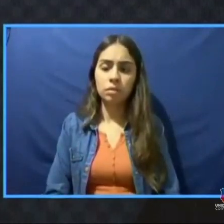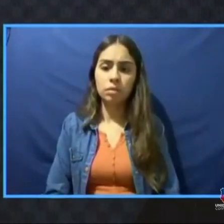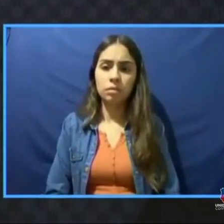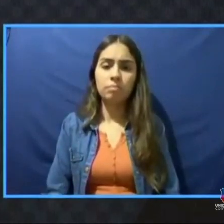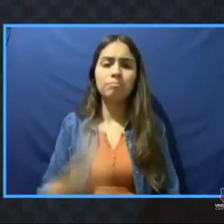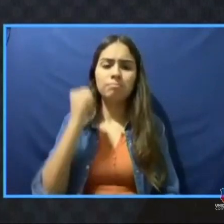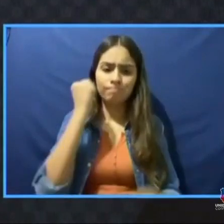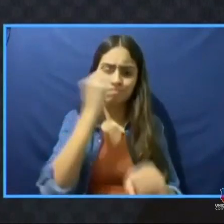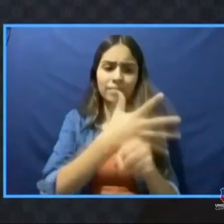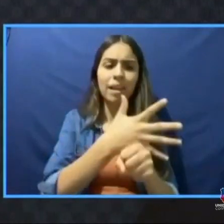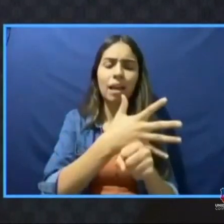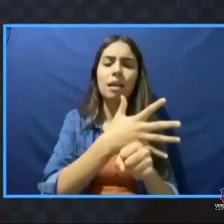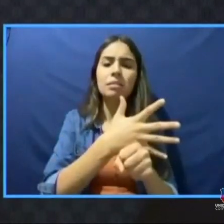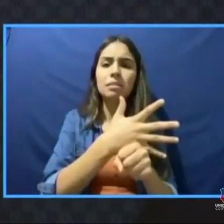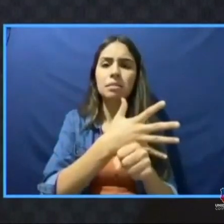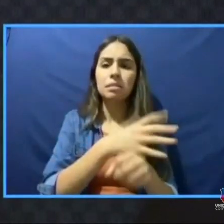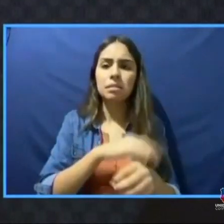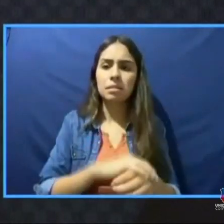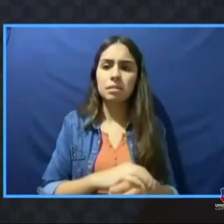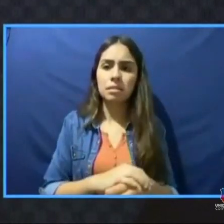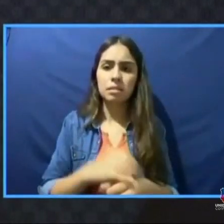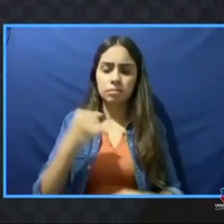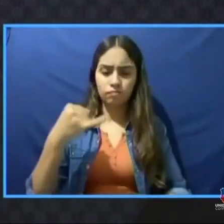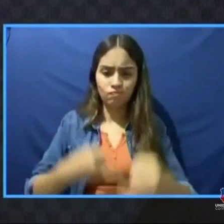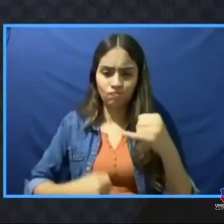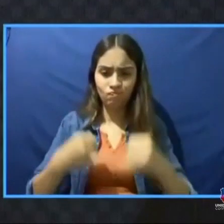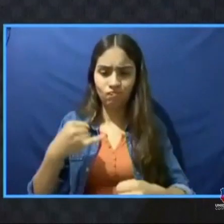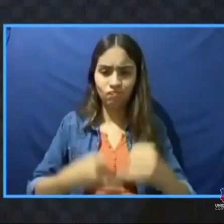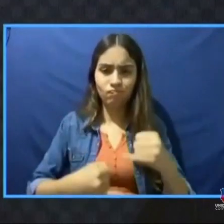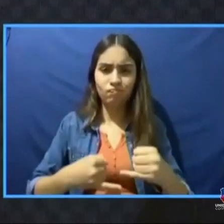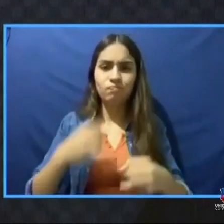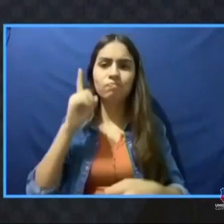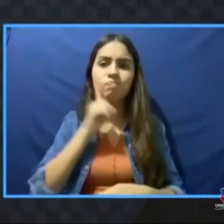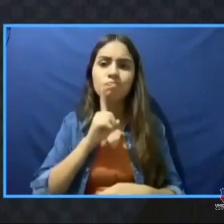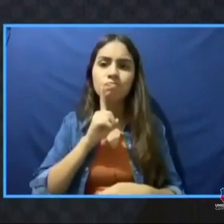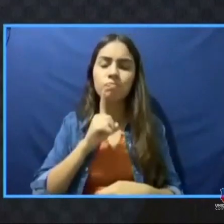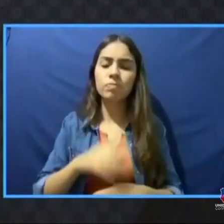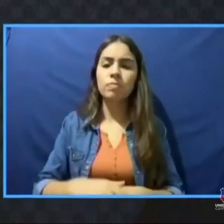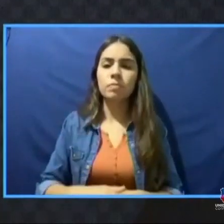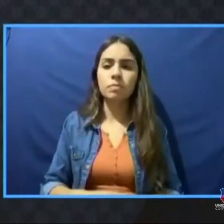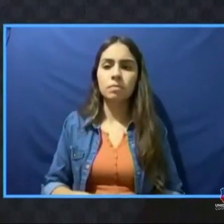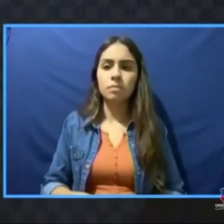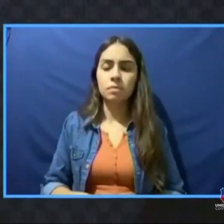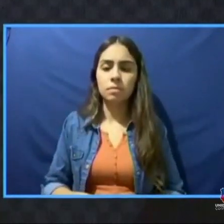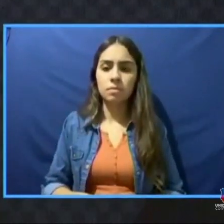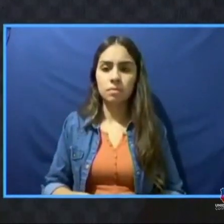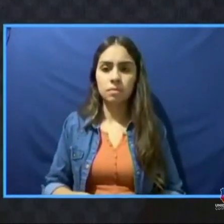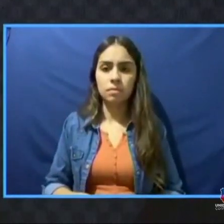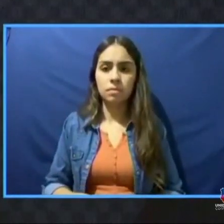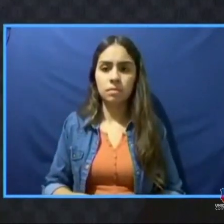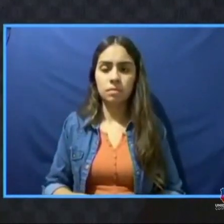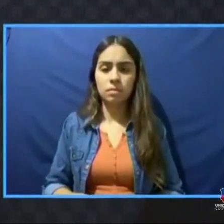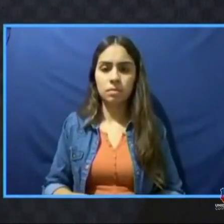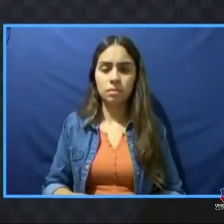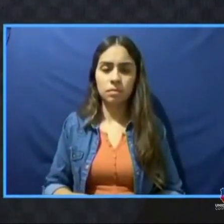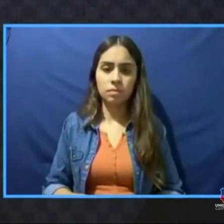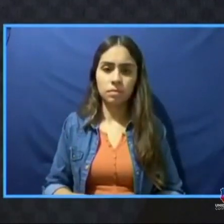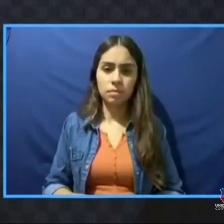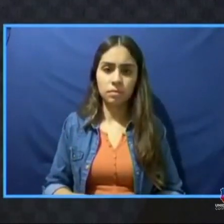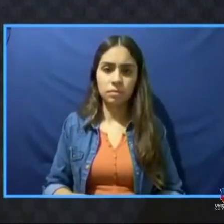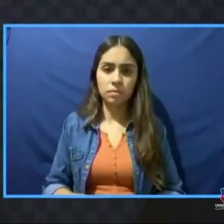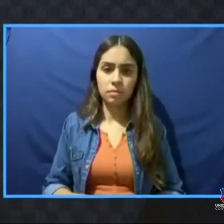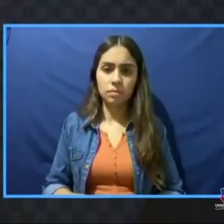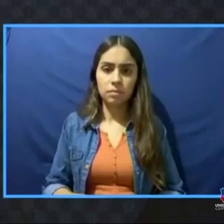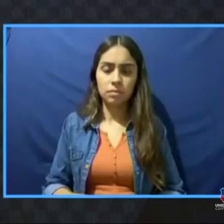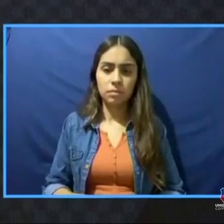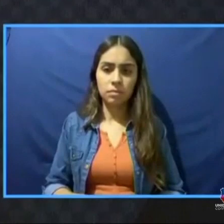decisión, esta resolución de la jueza de control que ha llevado el conocimiento